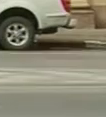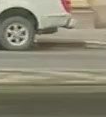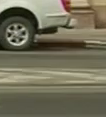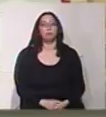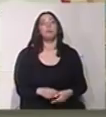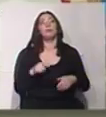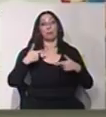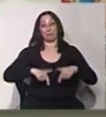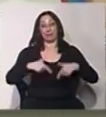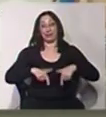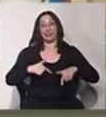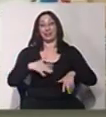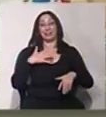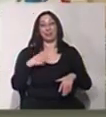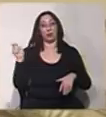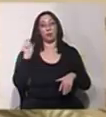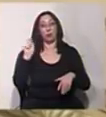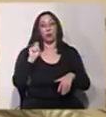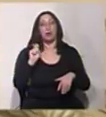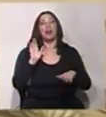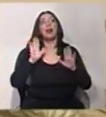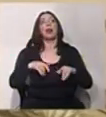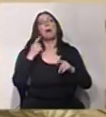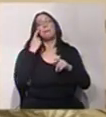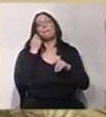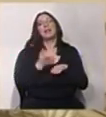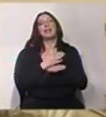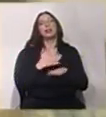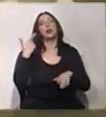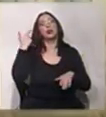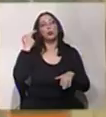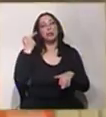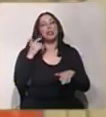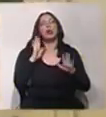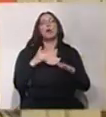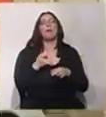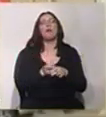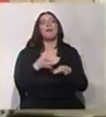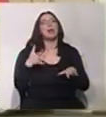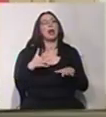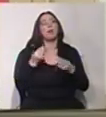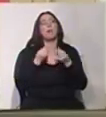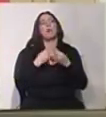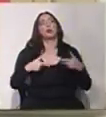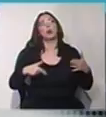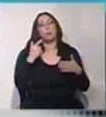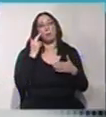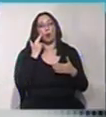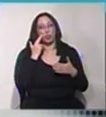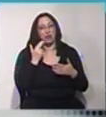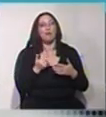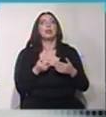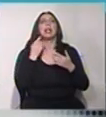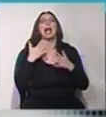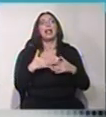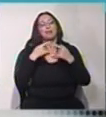El Ministerio de Salud Pública en su Plan Nacional de Prevención del Suicidio lo caracteriza como un fenómeno multicausal. En él intervienen diversos